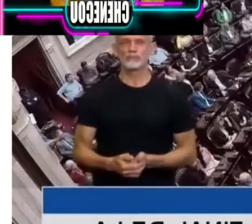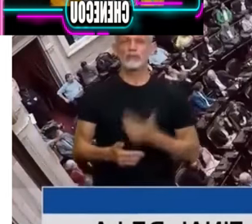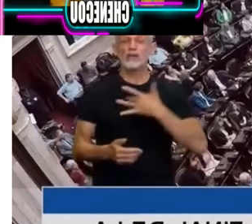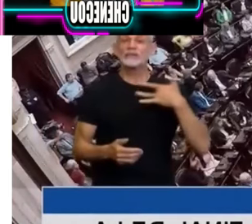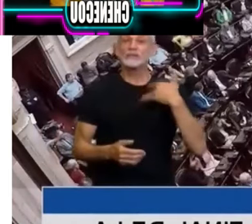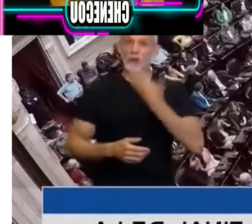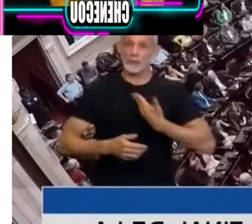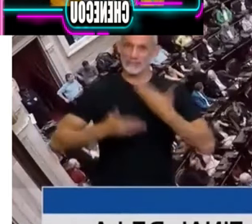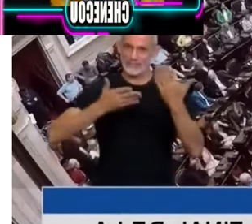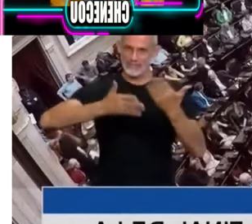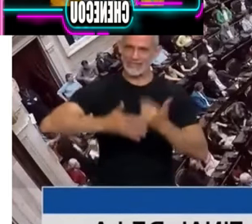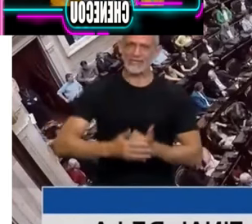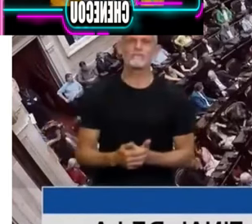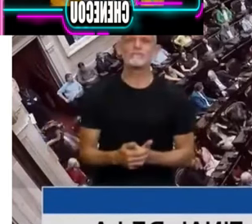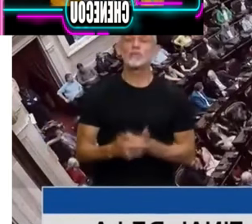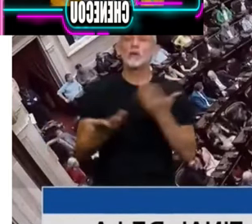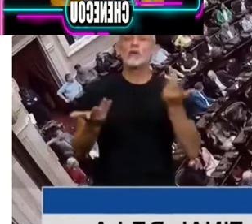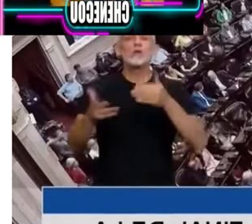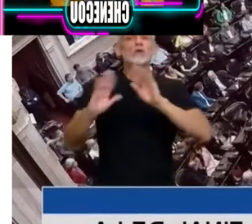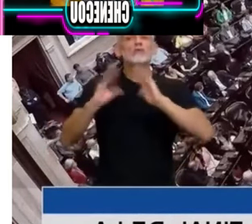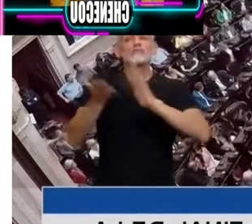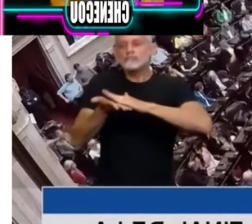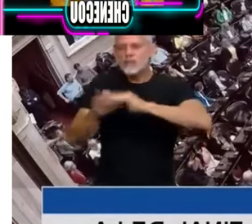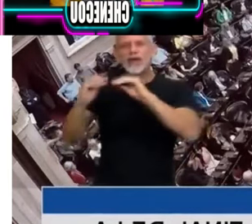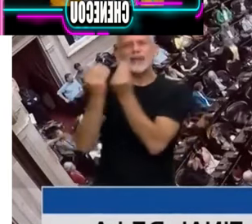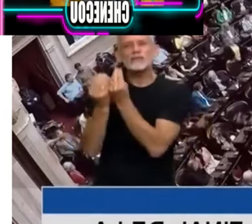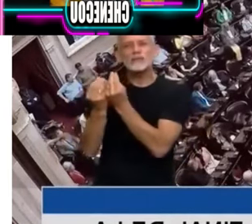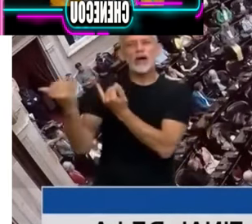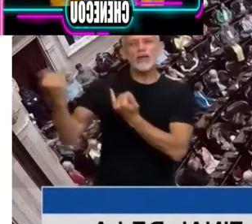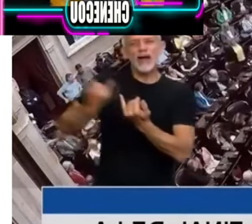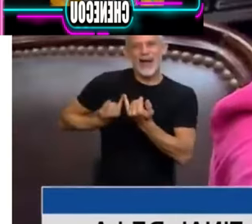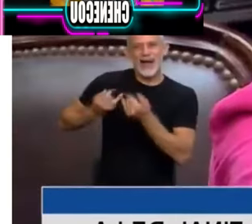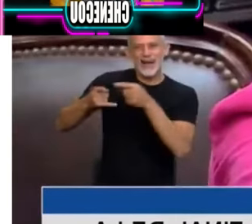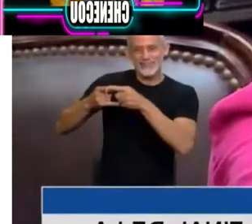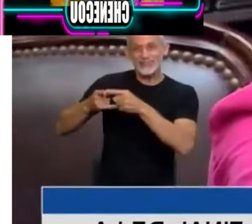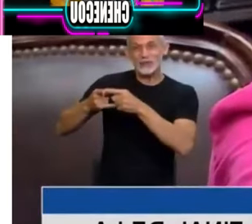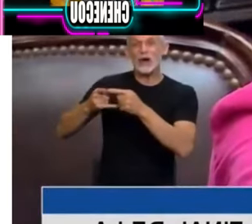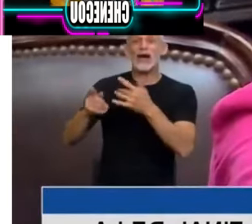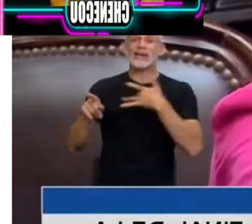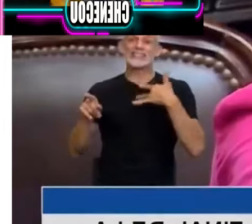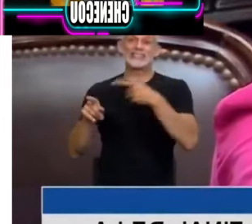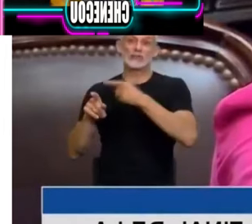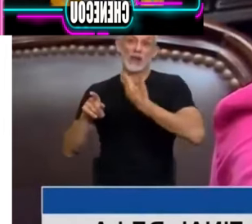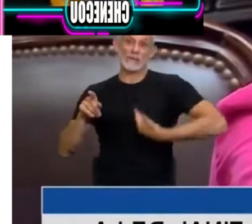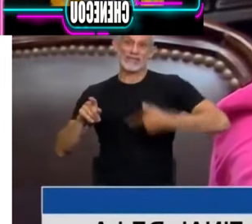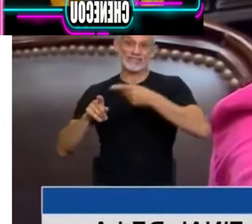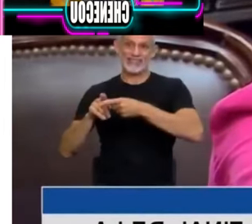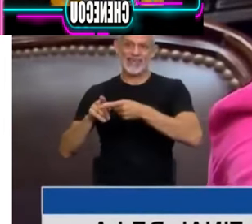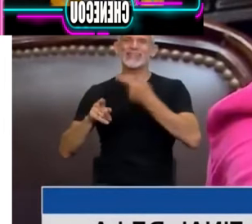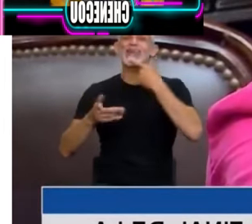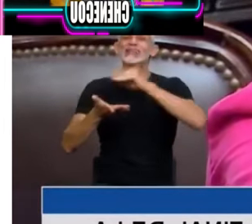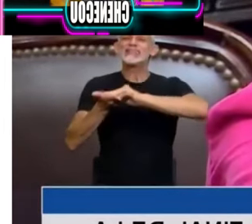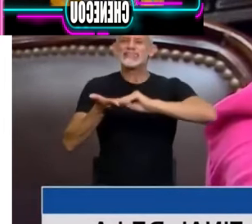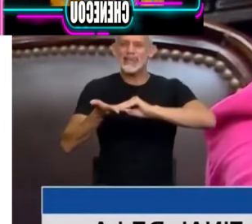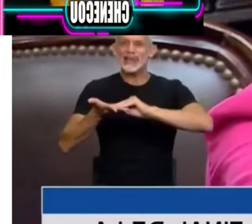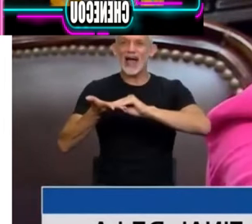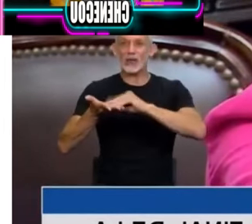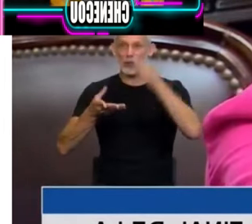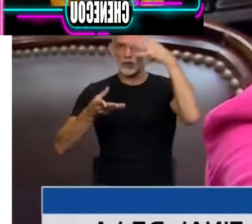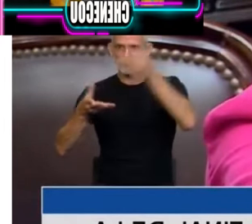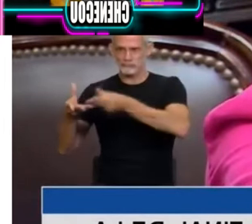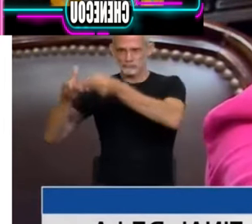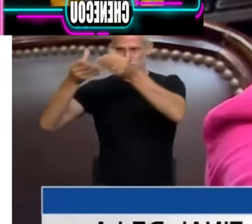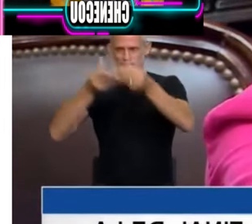Señora Presidenta, en base a los resultados comunicados a la señora Presidenta del Honorable Senado por las